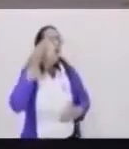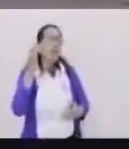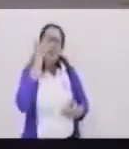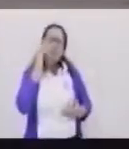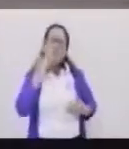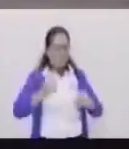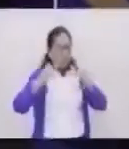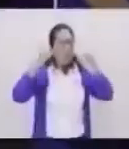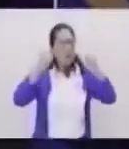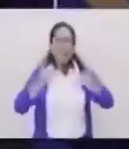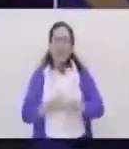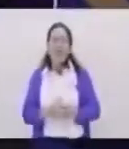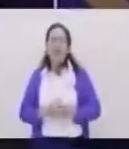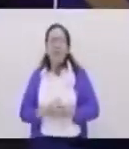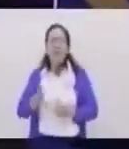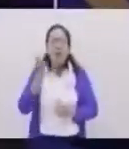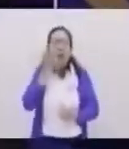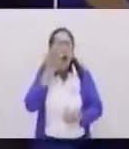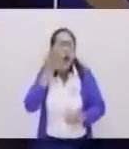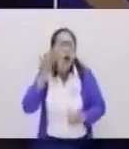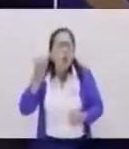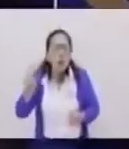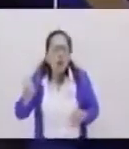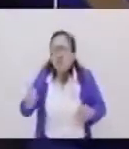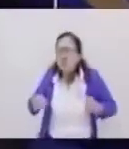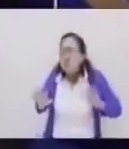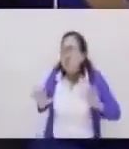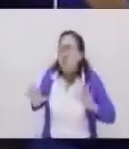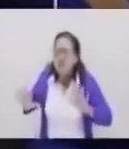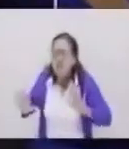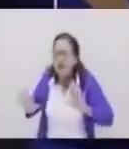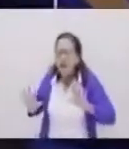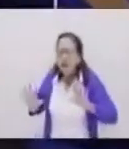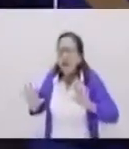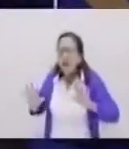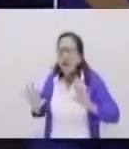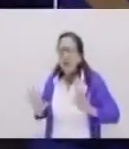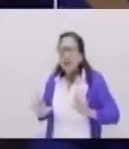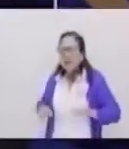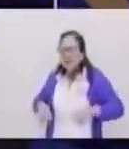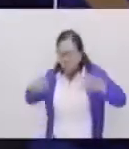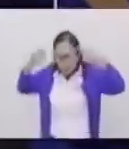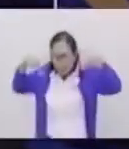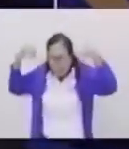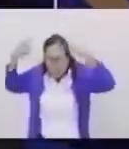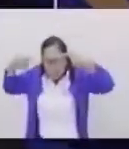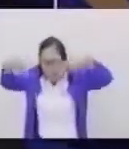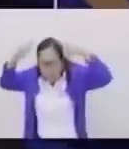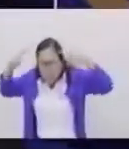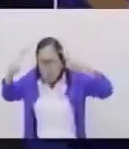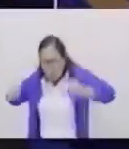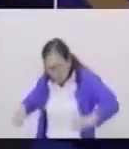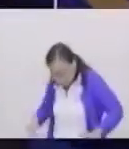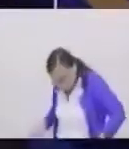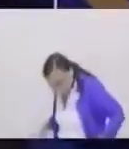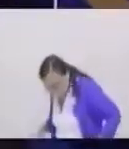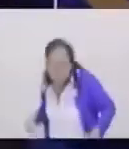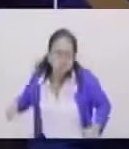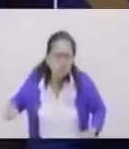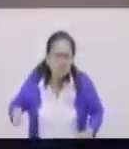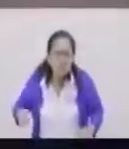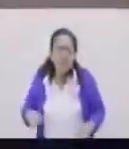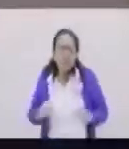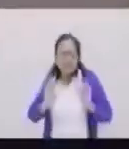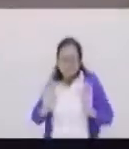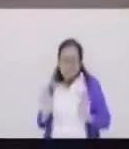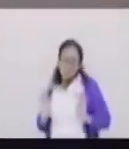tenía mucha experiencia. El ogro trató de abalanzarse sobre la cabra y la cabra puso sus cuernitos, le dio una